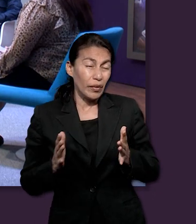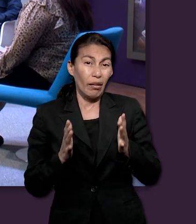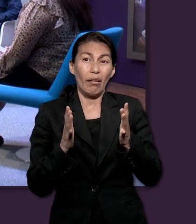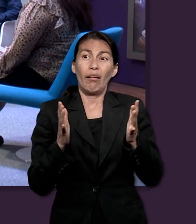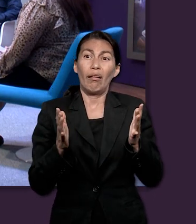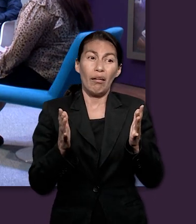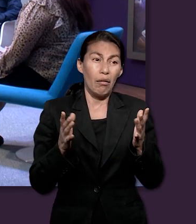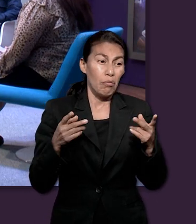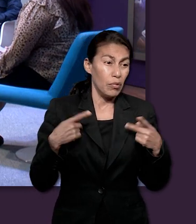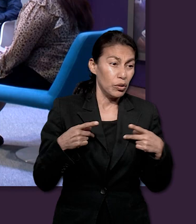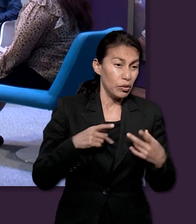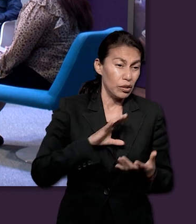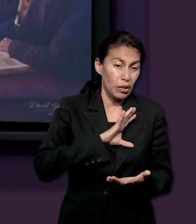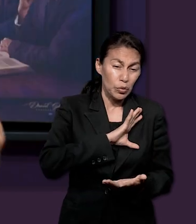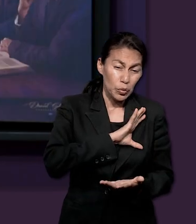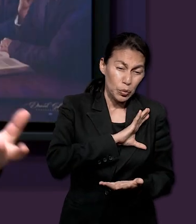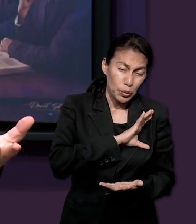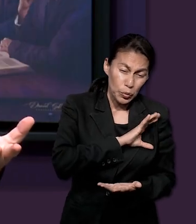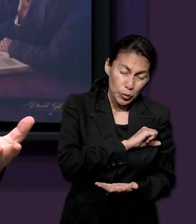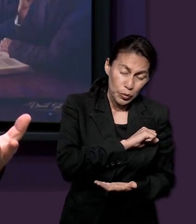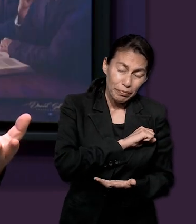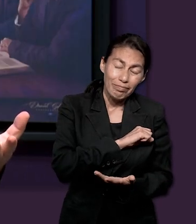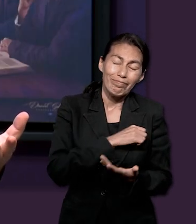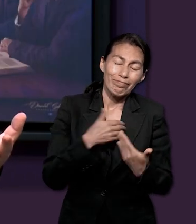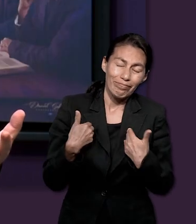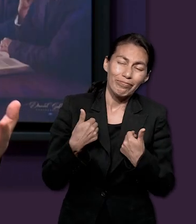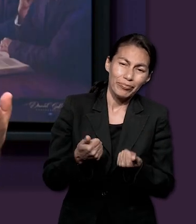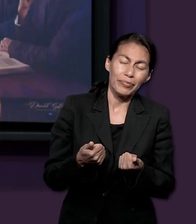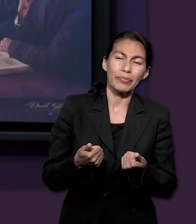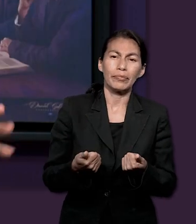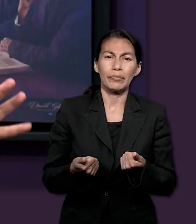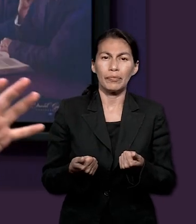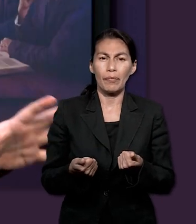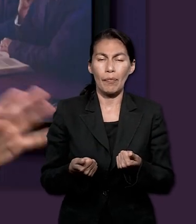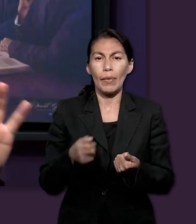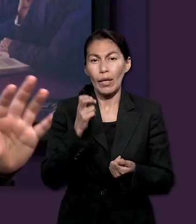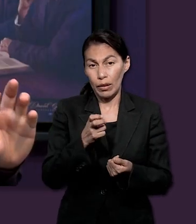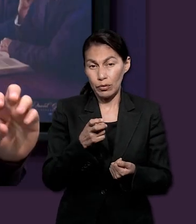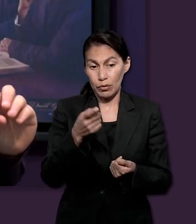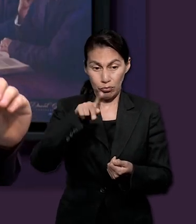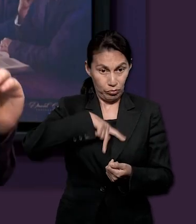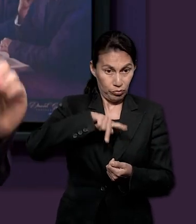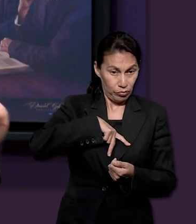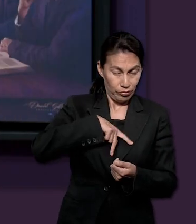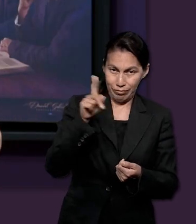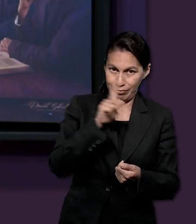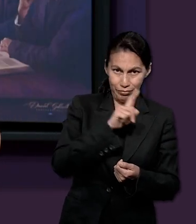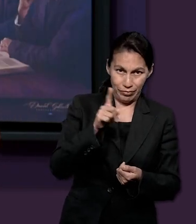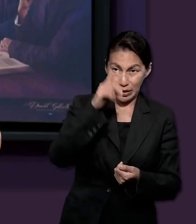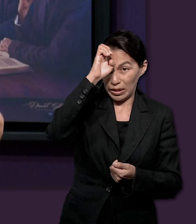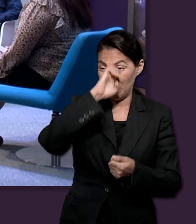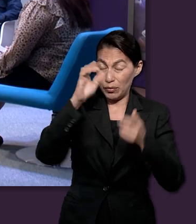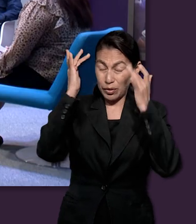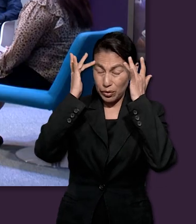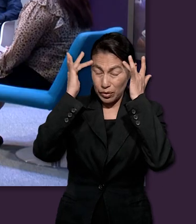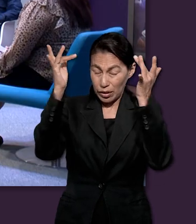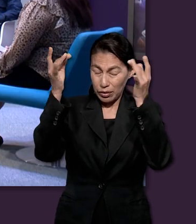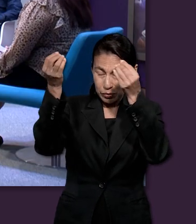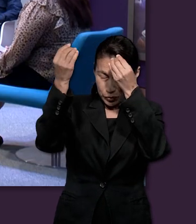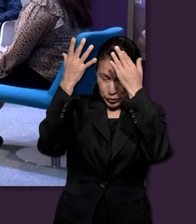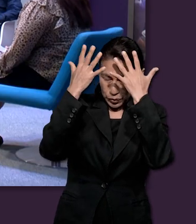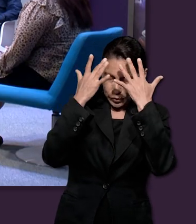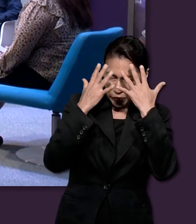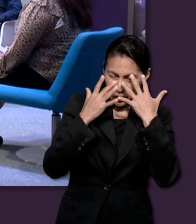ese testimonio y se siente contrito también, ¿no? Entonces, esto es definitivamente obra del Espíritu Santo y solamente